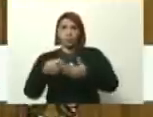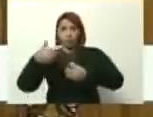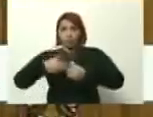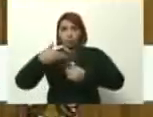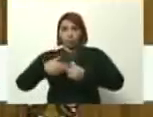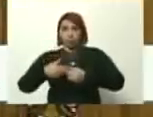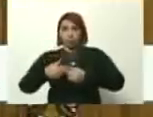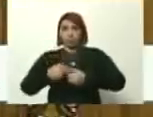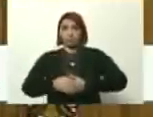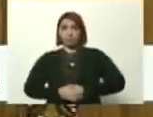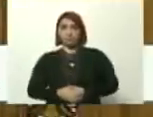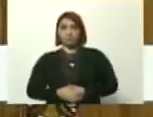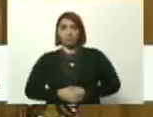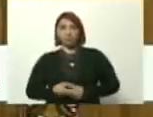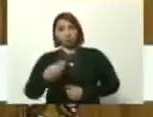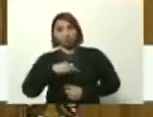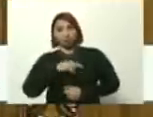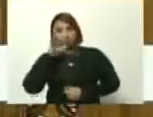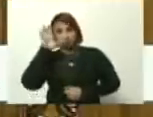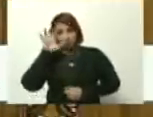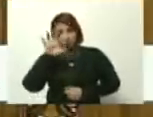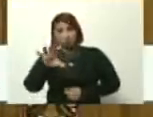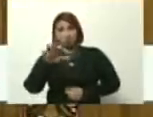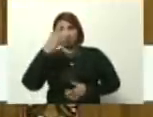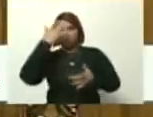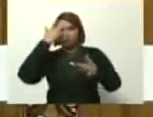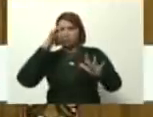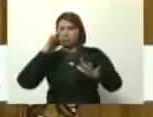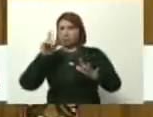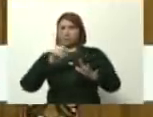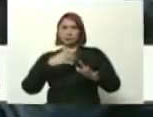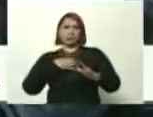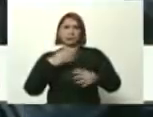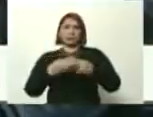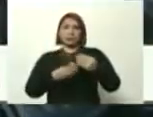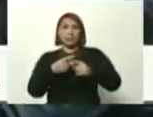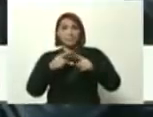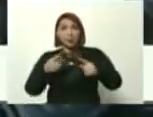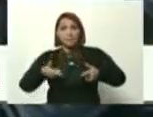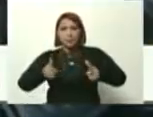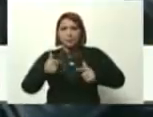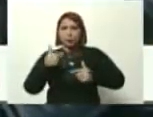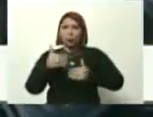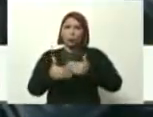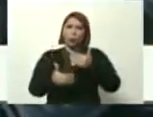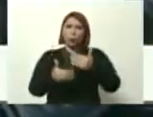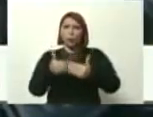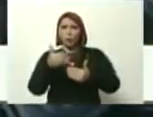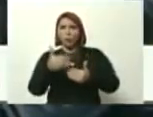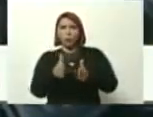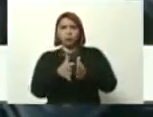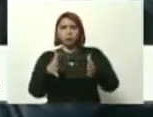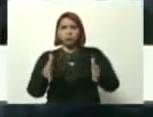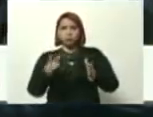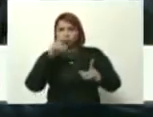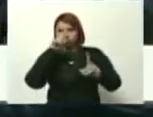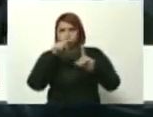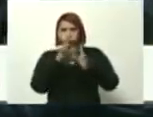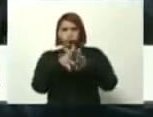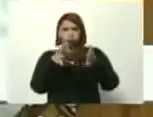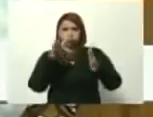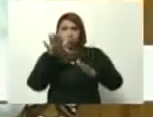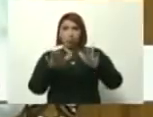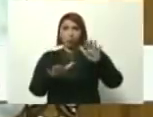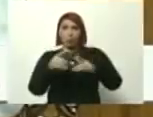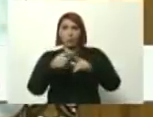país parecía inédito, pero nos permitió avanzar con grandes desafíos aún,